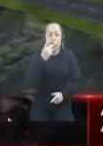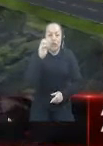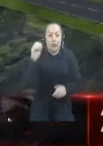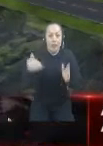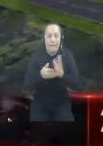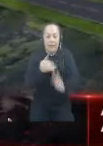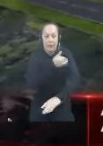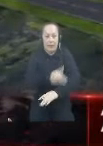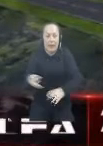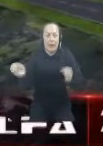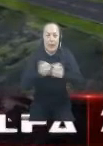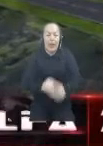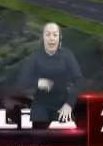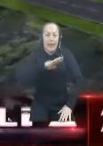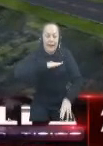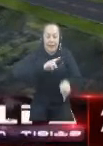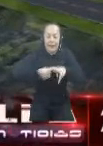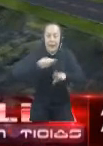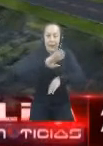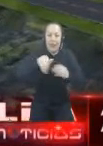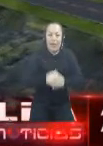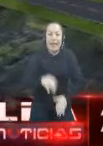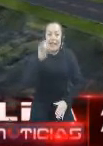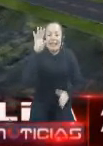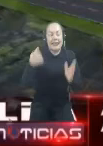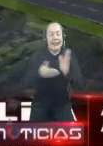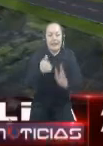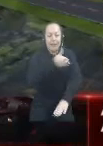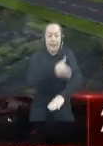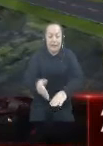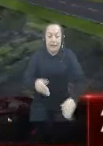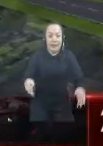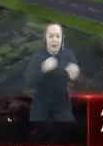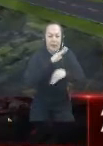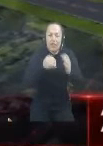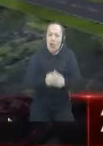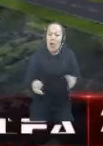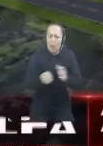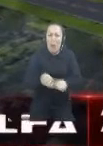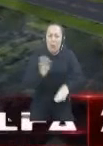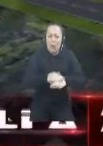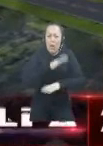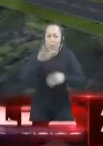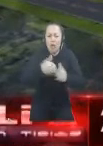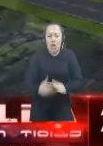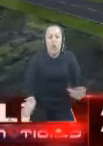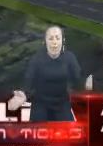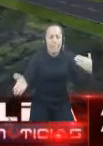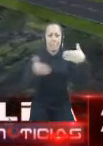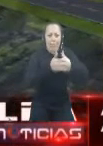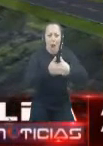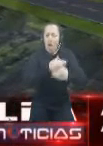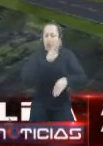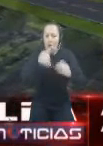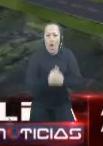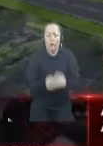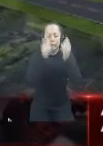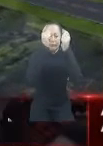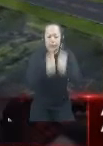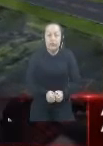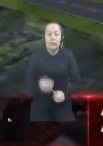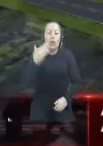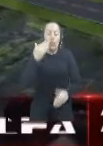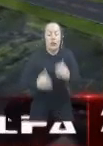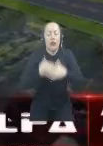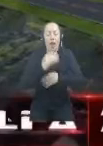pesos y de la Alcaldía de Manizales por 15.000 millones de pesos, lo que permitirá un cierre financiero y comenzar obras el